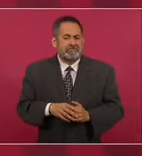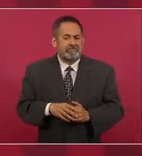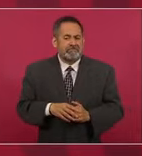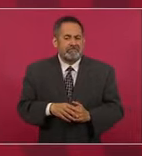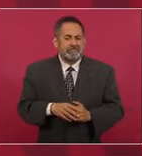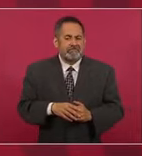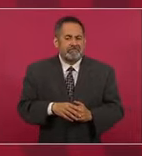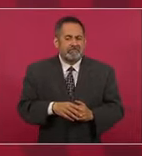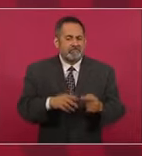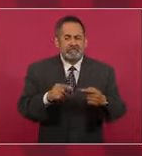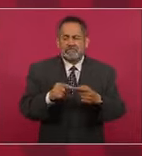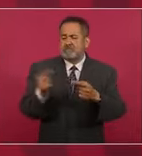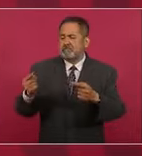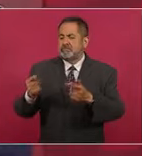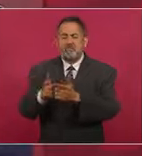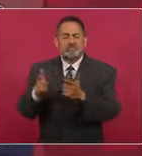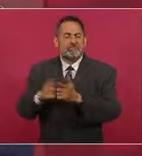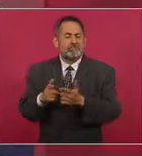partidos opositores.